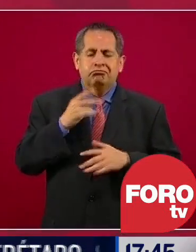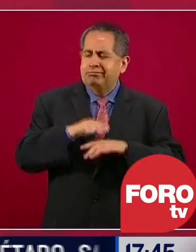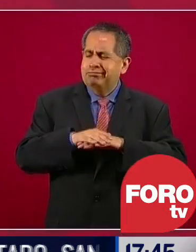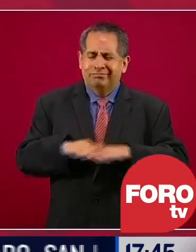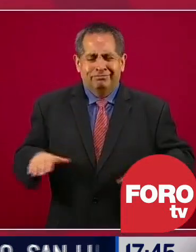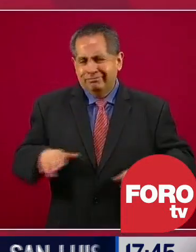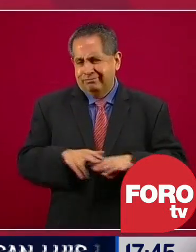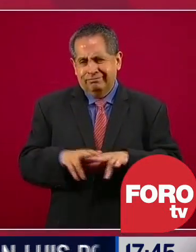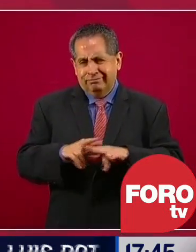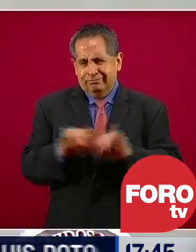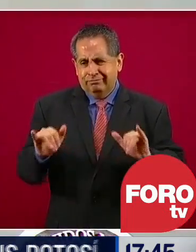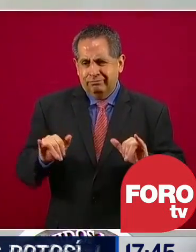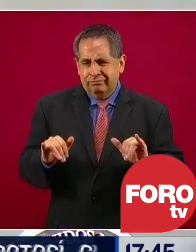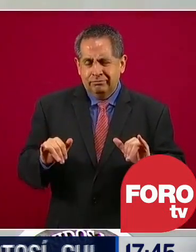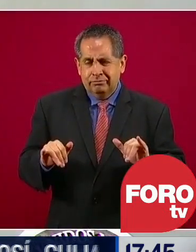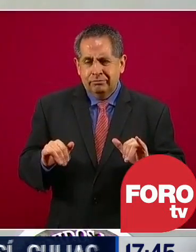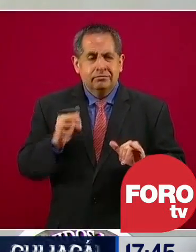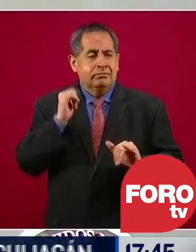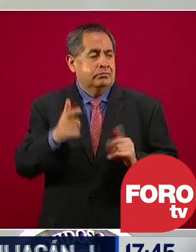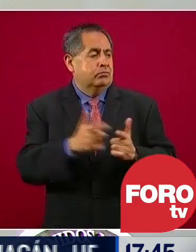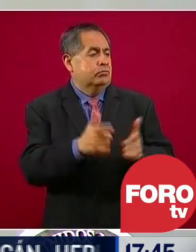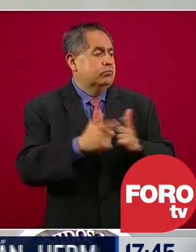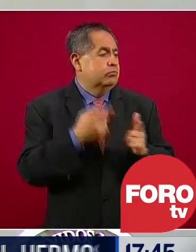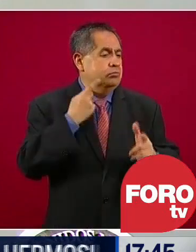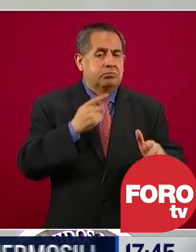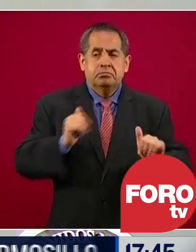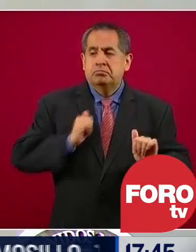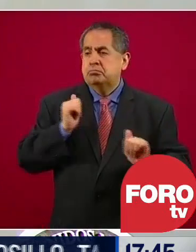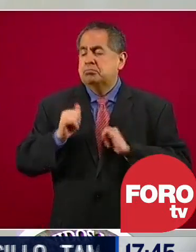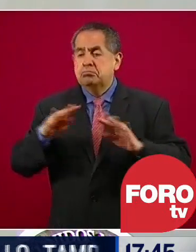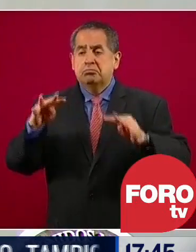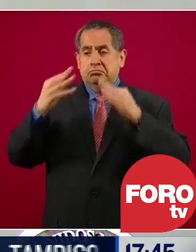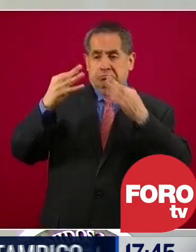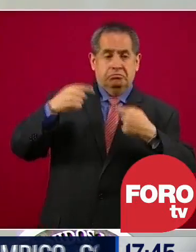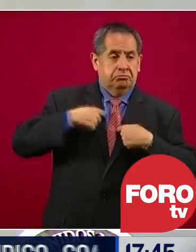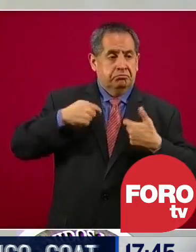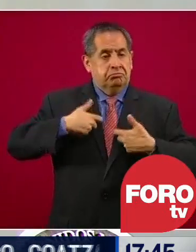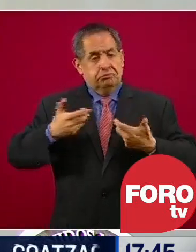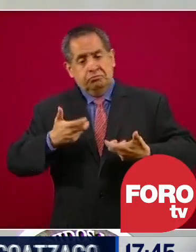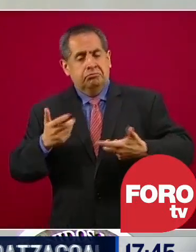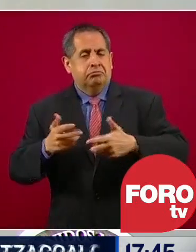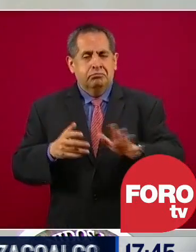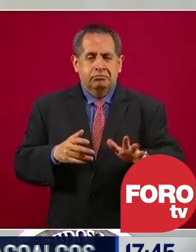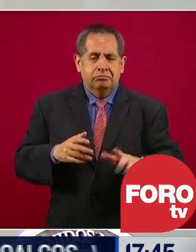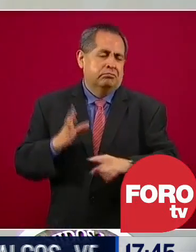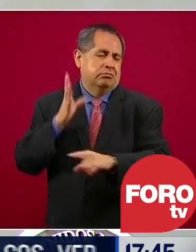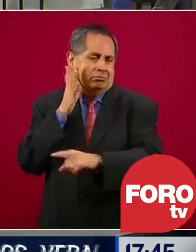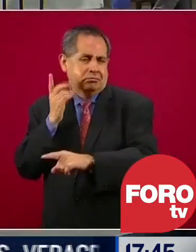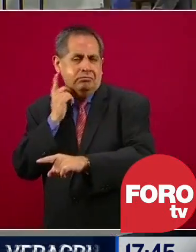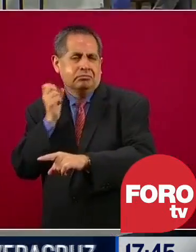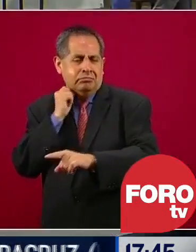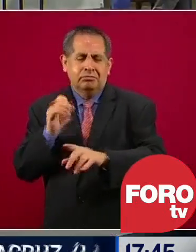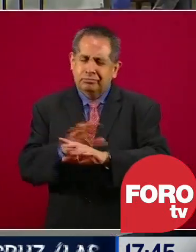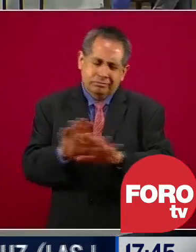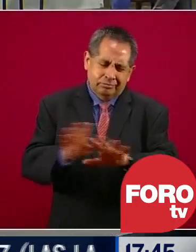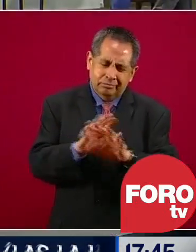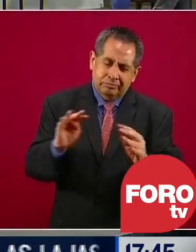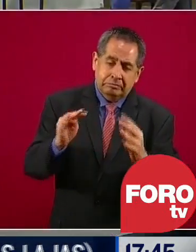los partidos que están actualmente tanto en la Cámara de Diputados como en la Cámara de